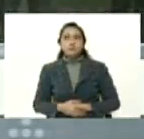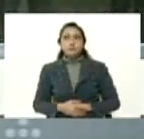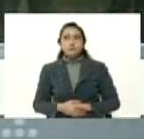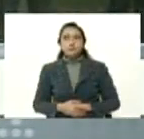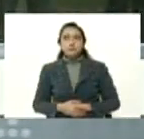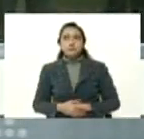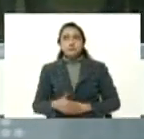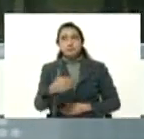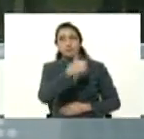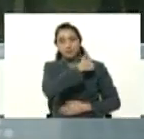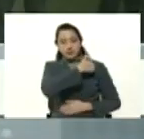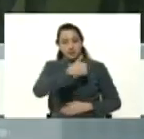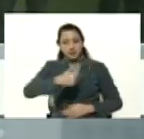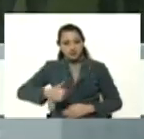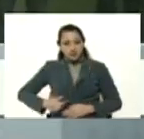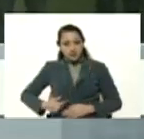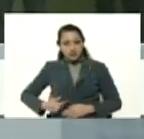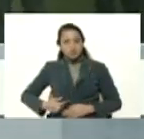Presidente,